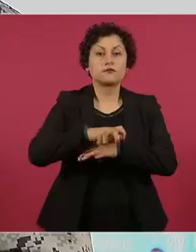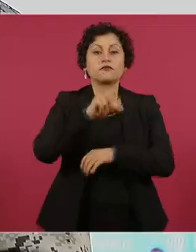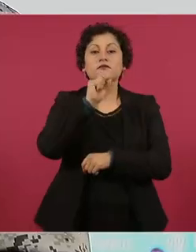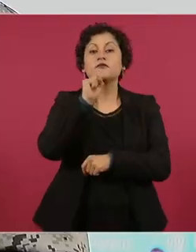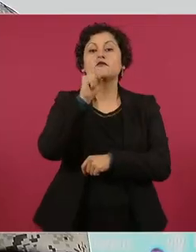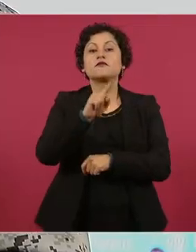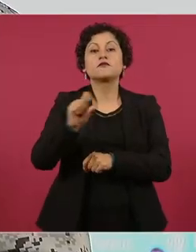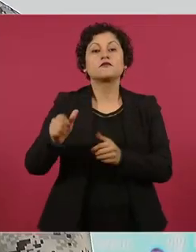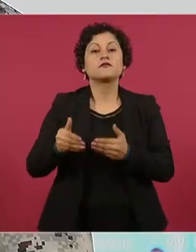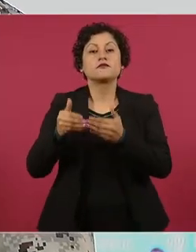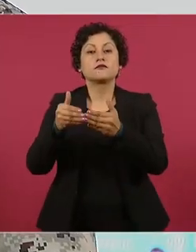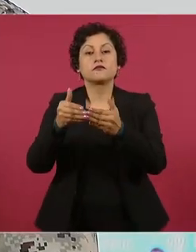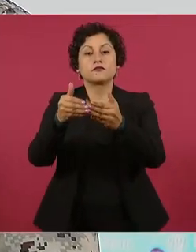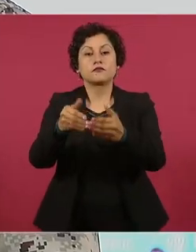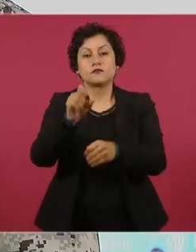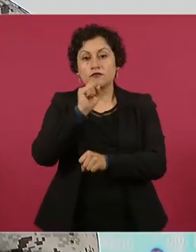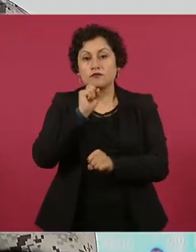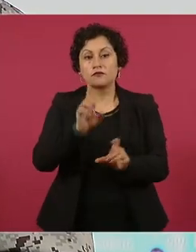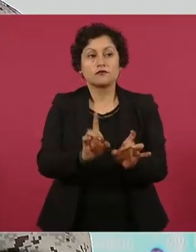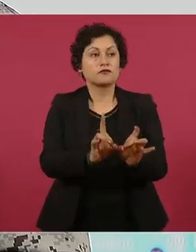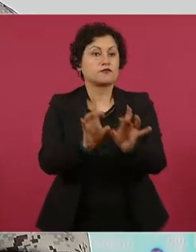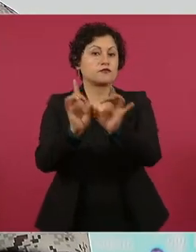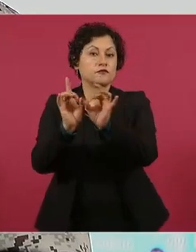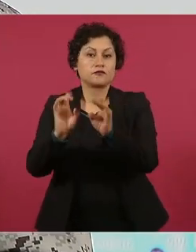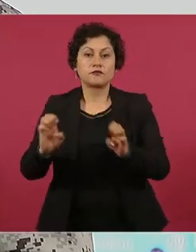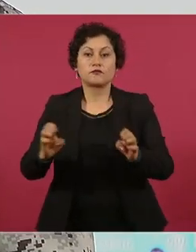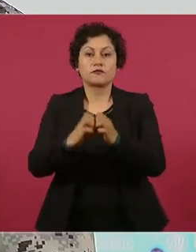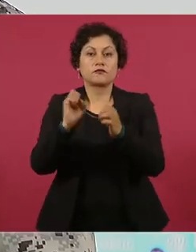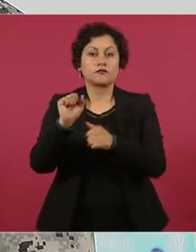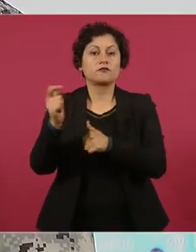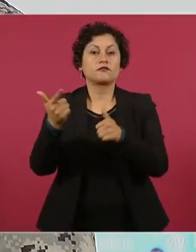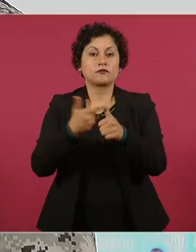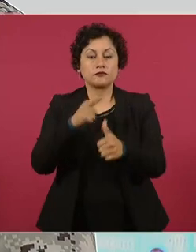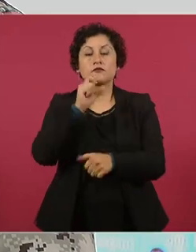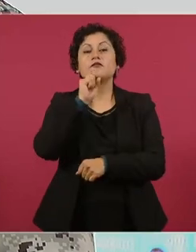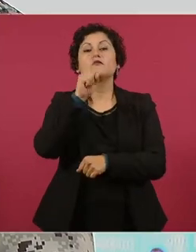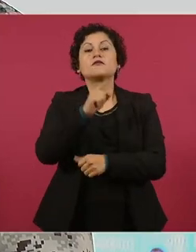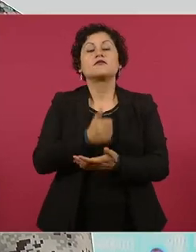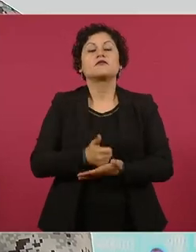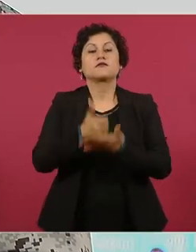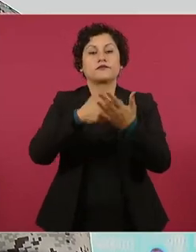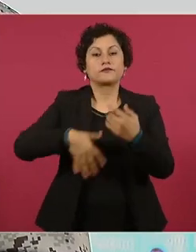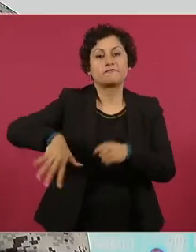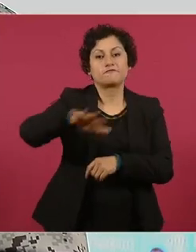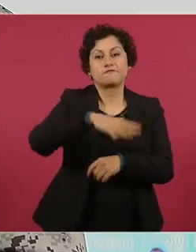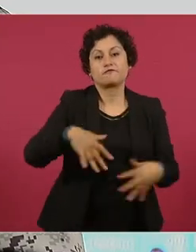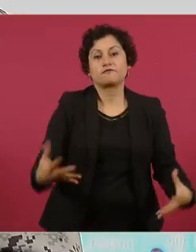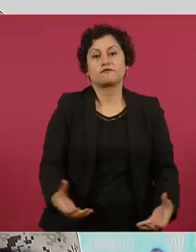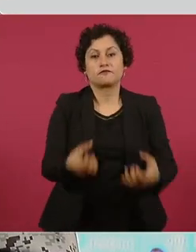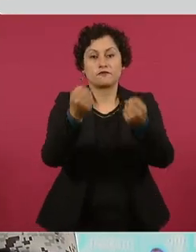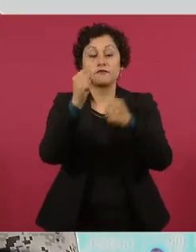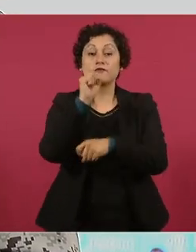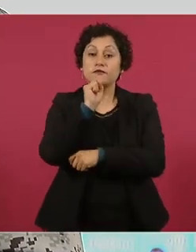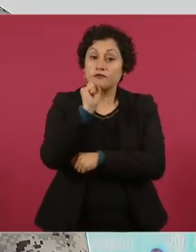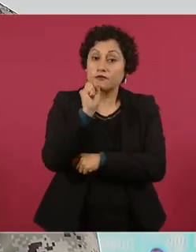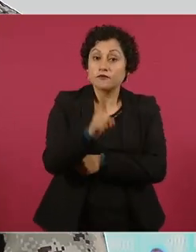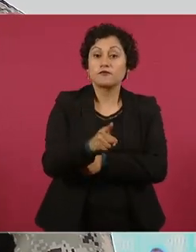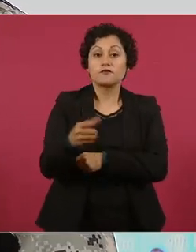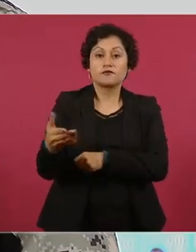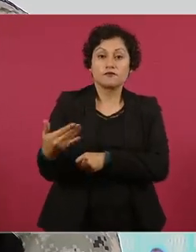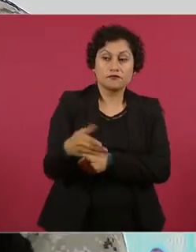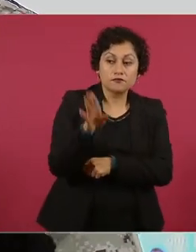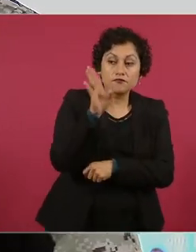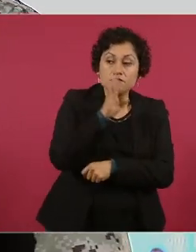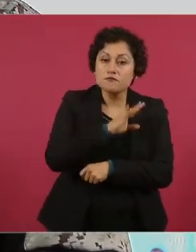transísmico, atención a desastres, operaciones de búsqueda y rescate, así como el combate de la pesca ilícita